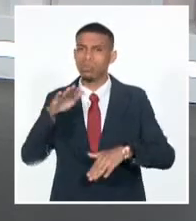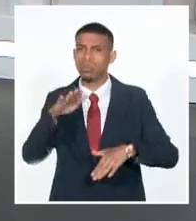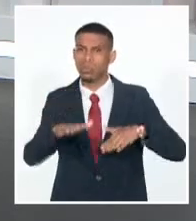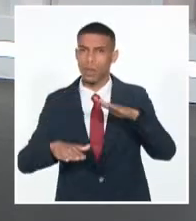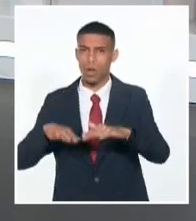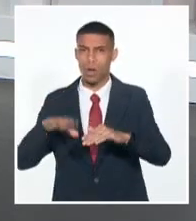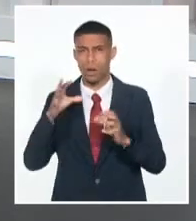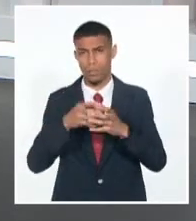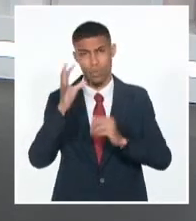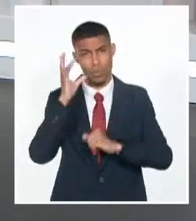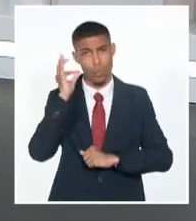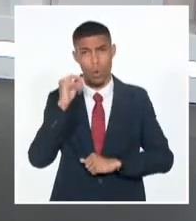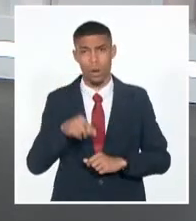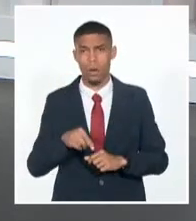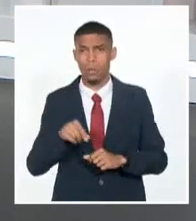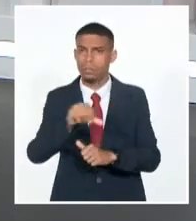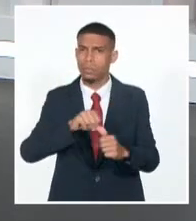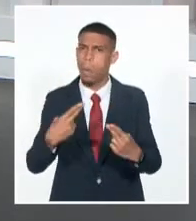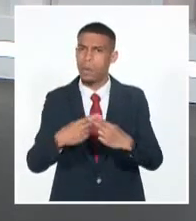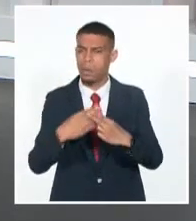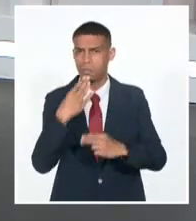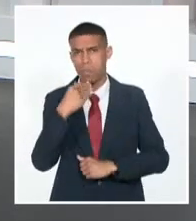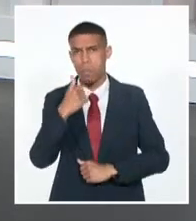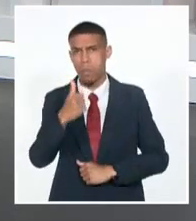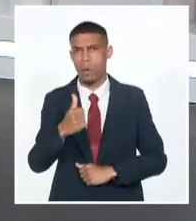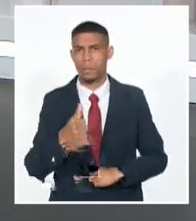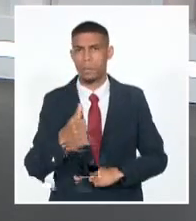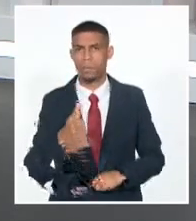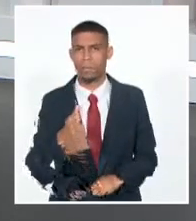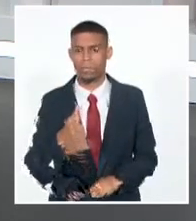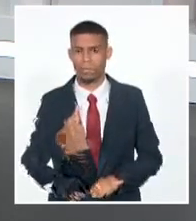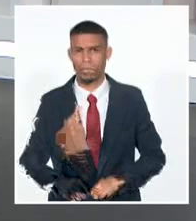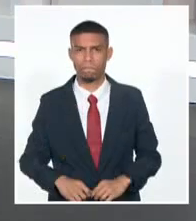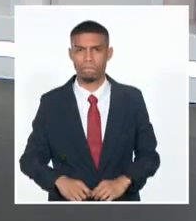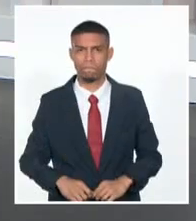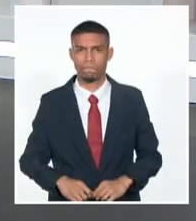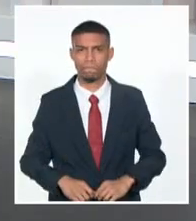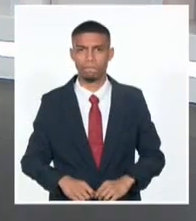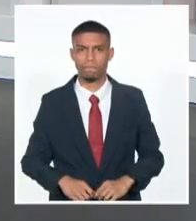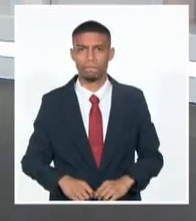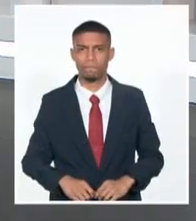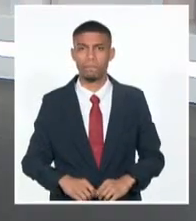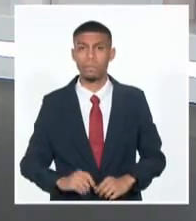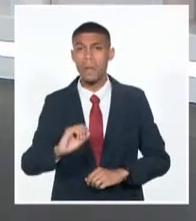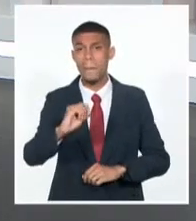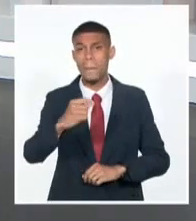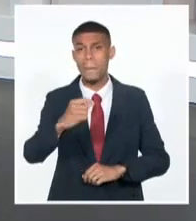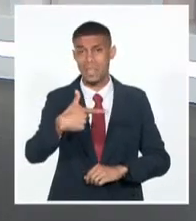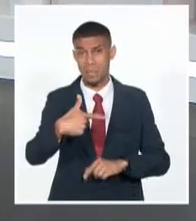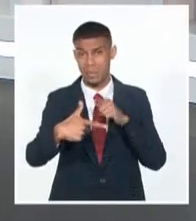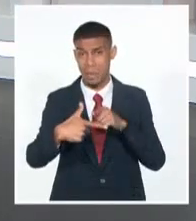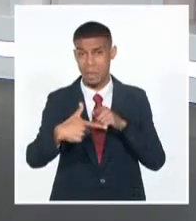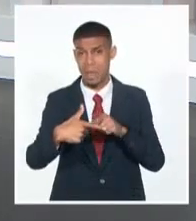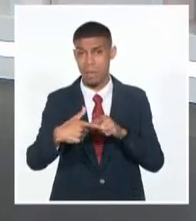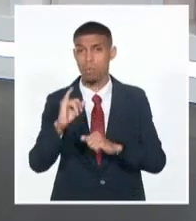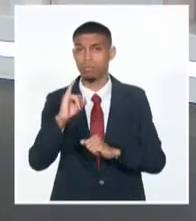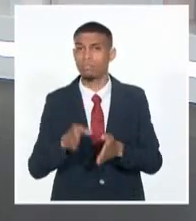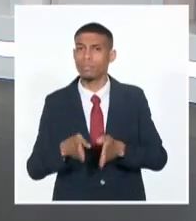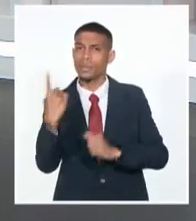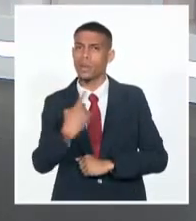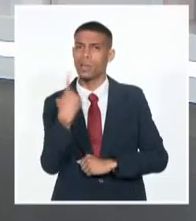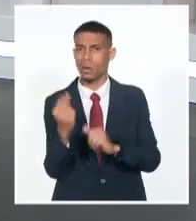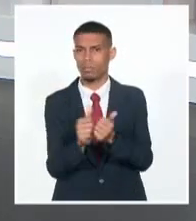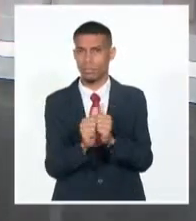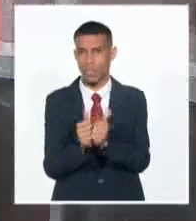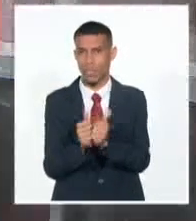actuación en los Juegos Centroamericanos y del Caribe San Salvador 2020. El vicepresidente primero del Instituto Nacional de Deportes,